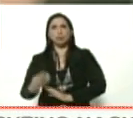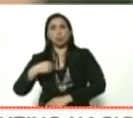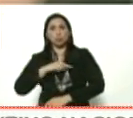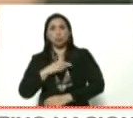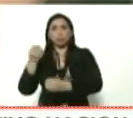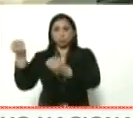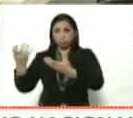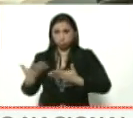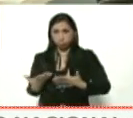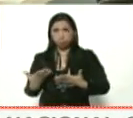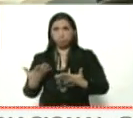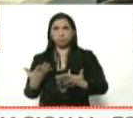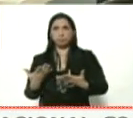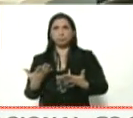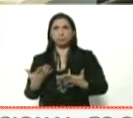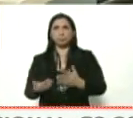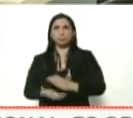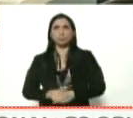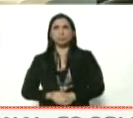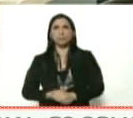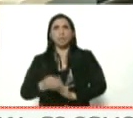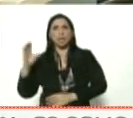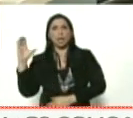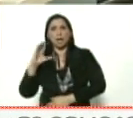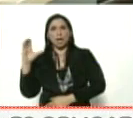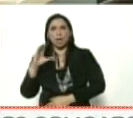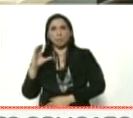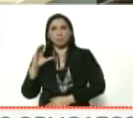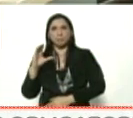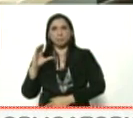recibido de Colombia